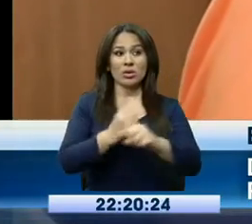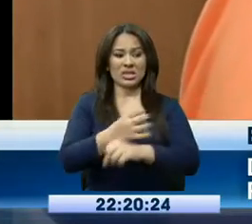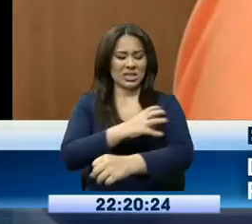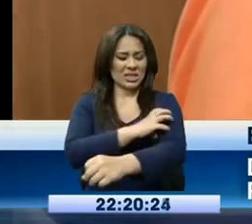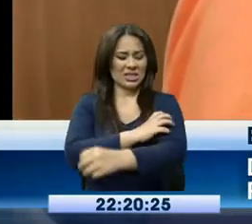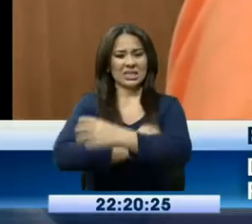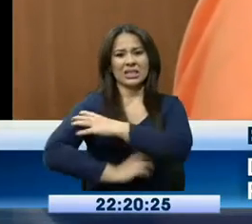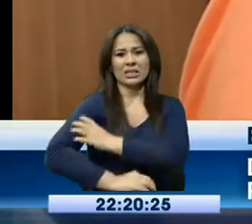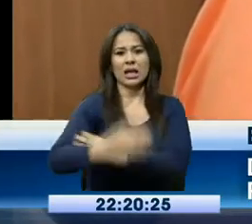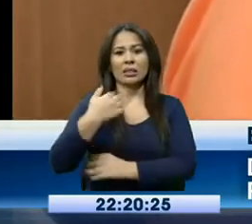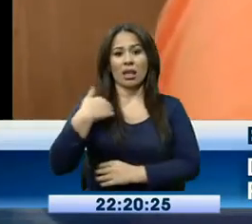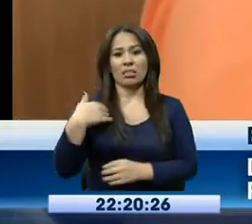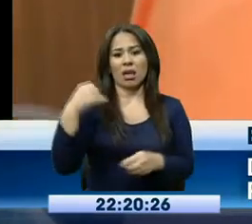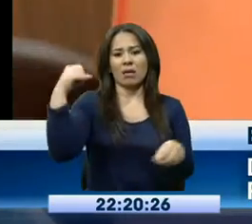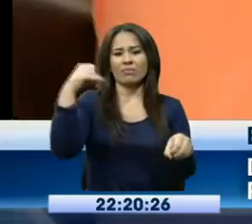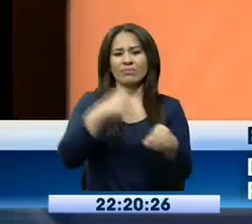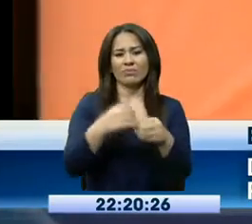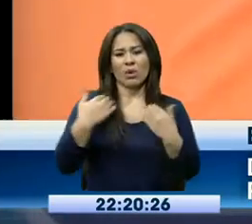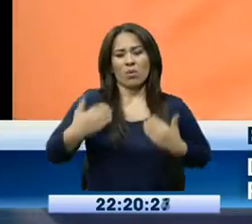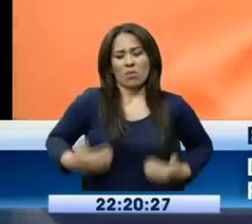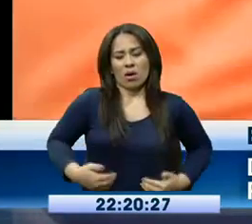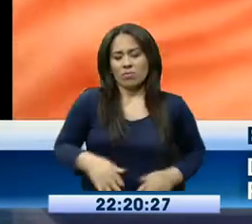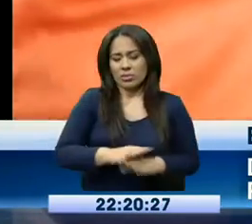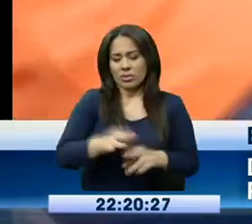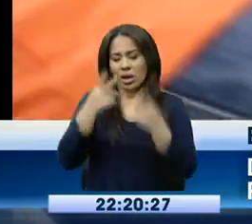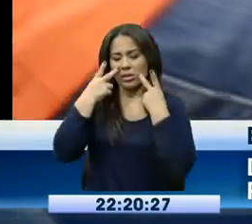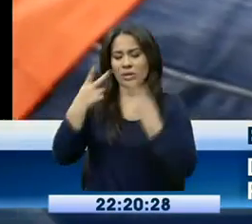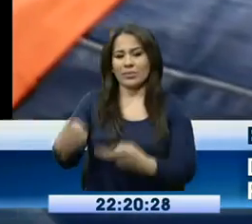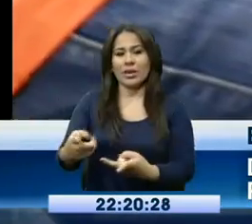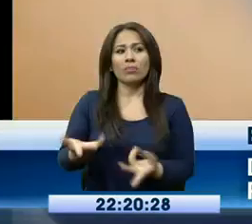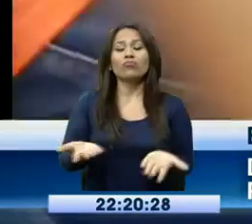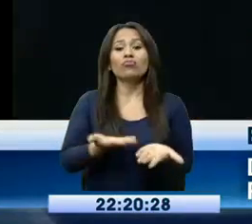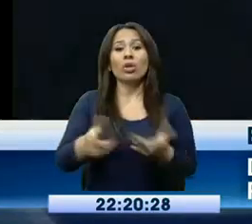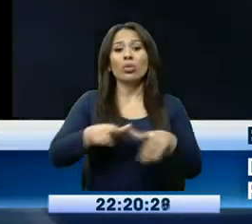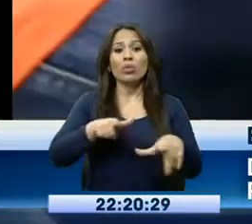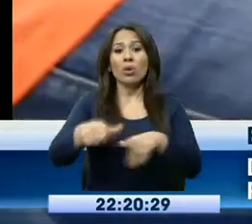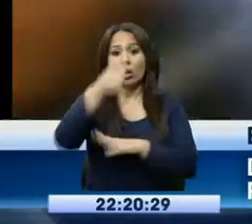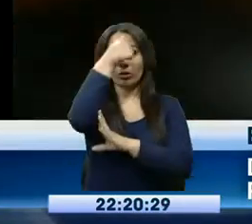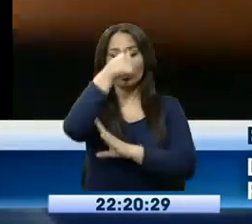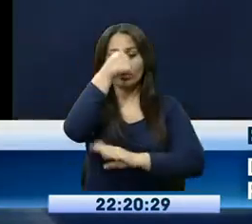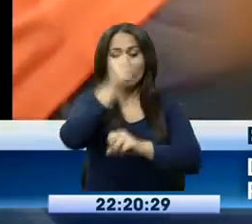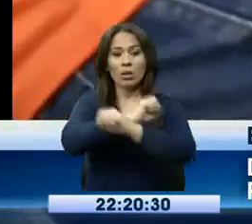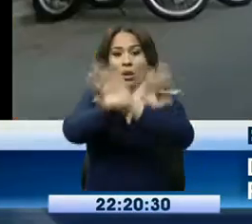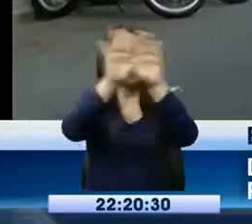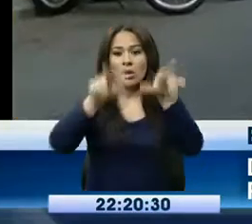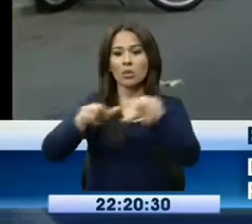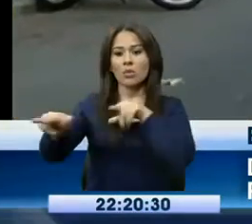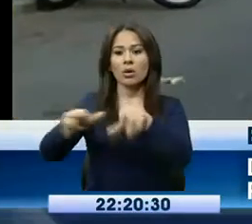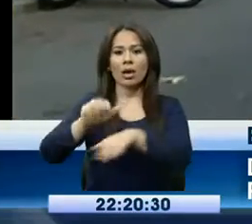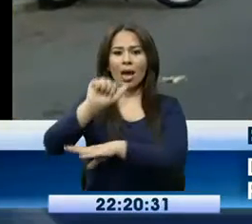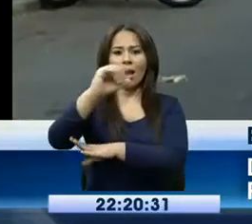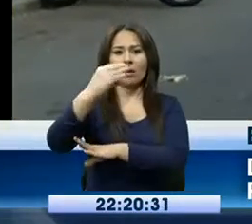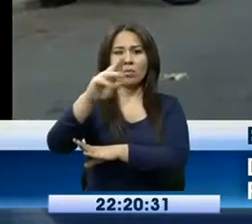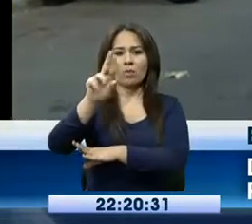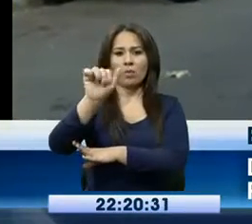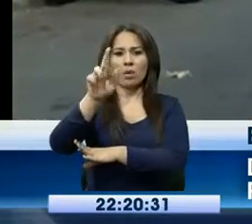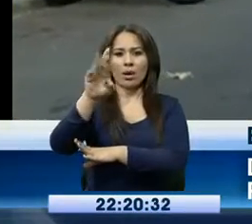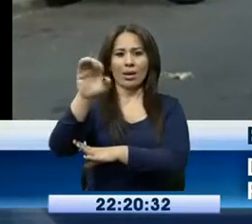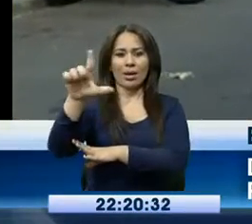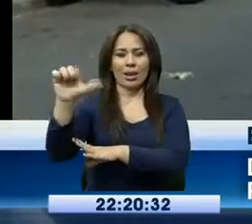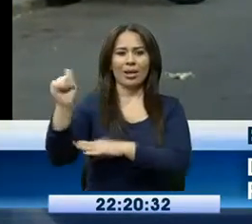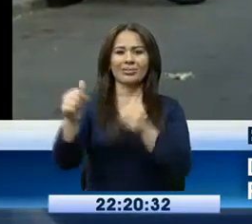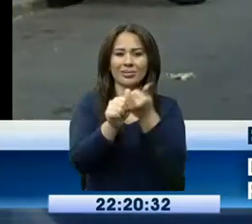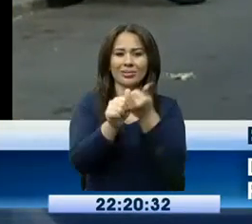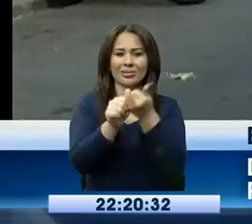una violación sexual. Según la hermana, el hecho ocurrió el domingo en la mañana en la ciudadela Acuarela del Río, al norte de